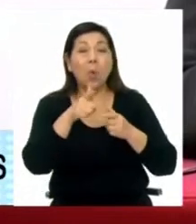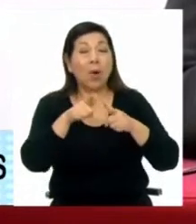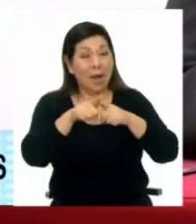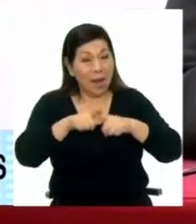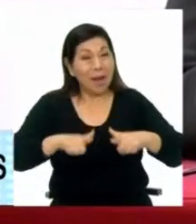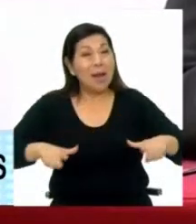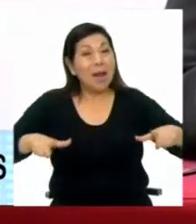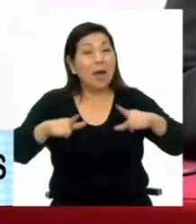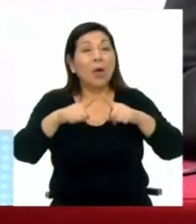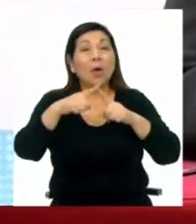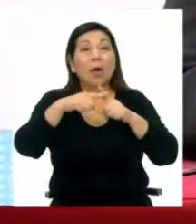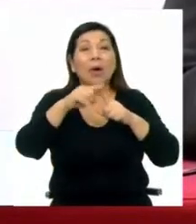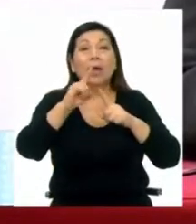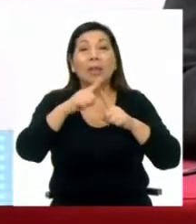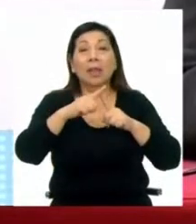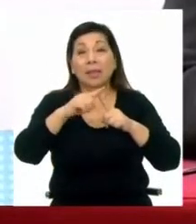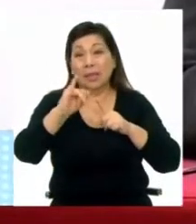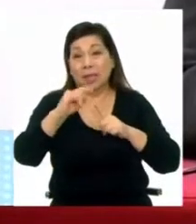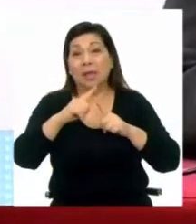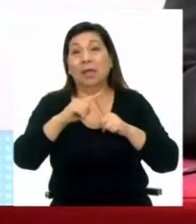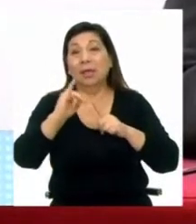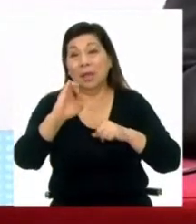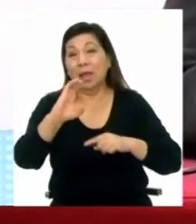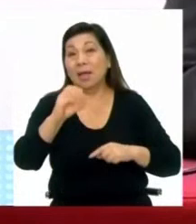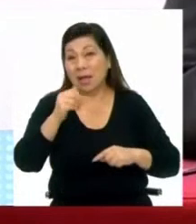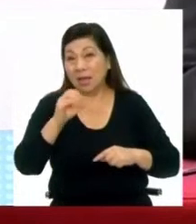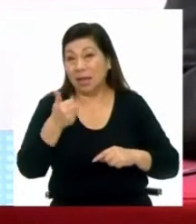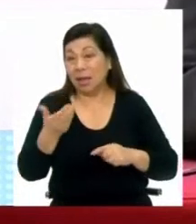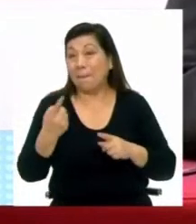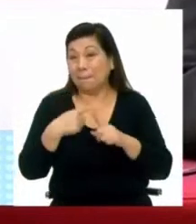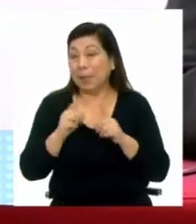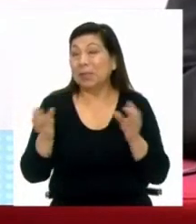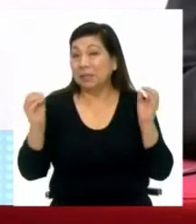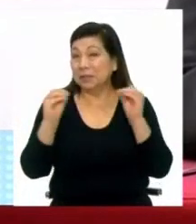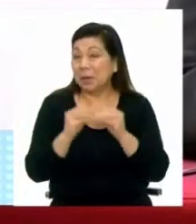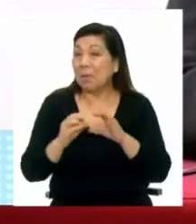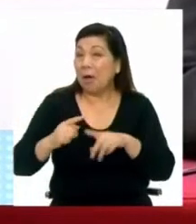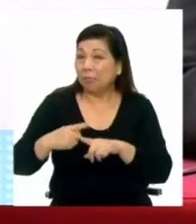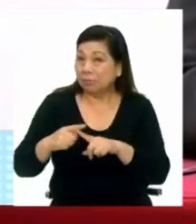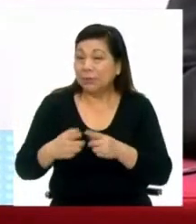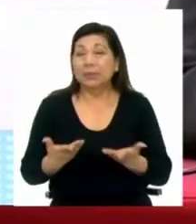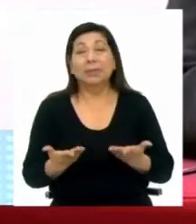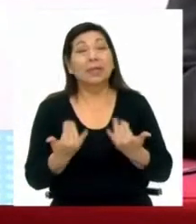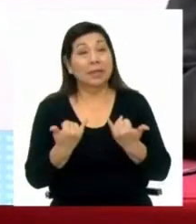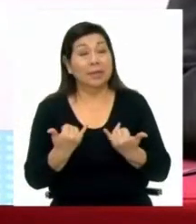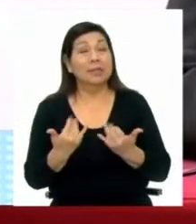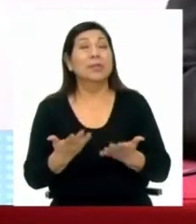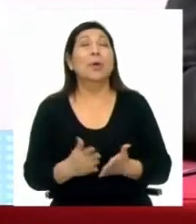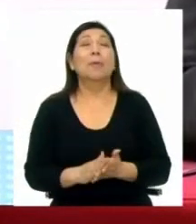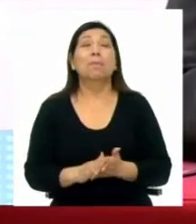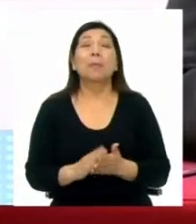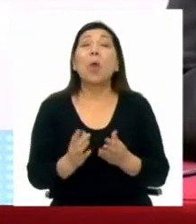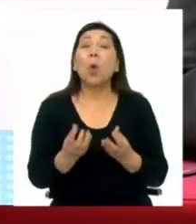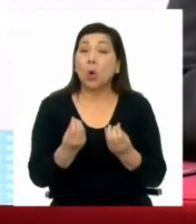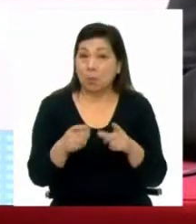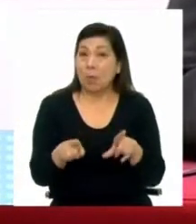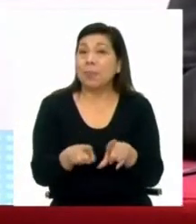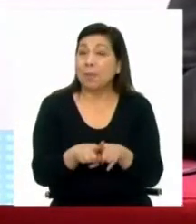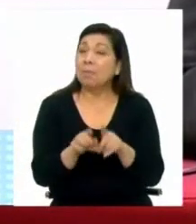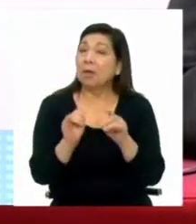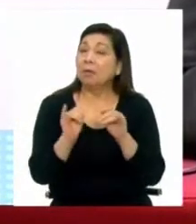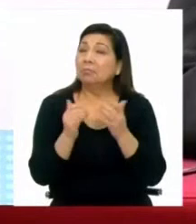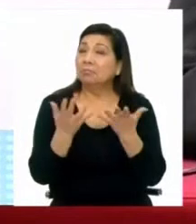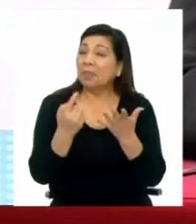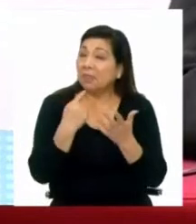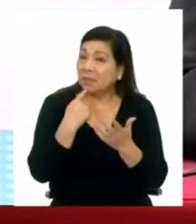Titicaca. Bueno, entre varias de las acciones que estuvimos realizando en este país. Nosotros